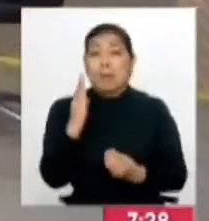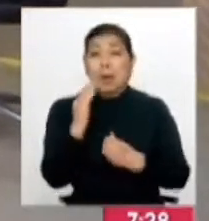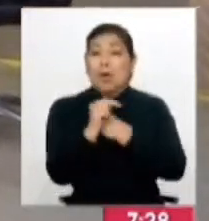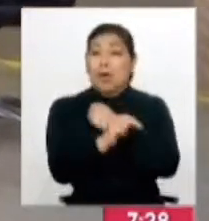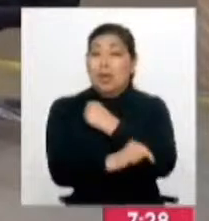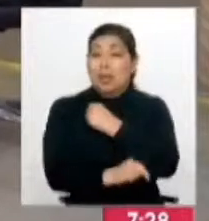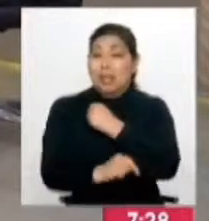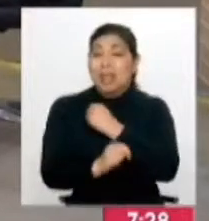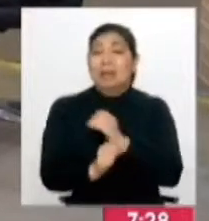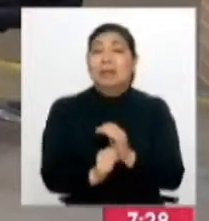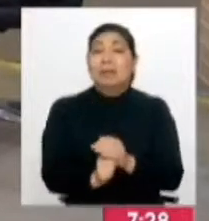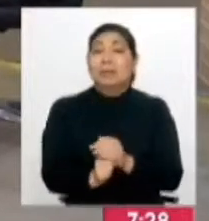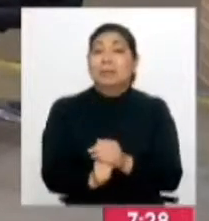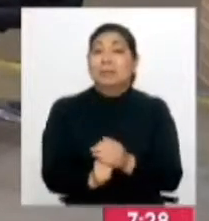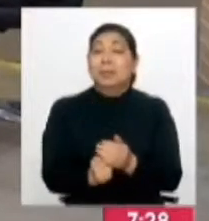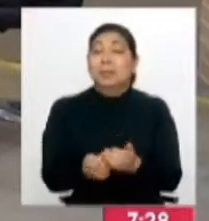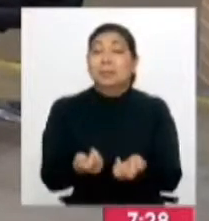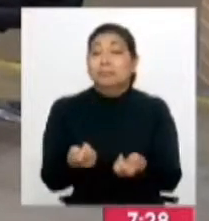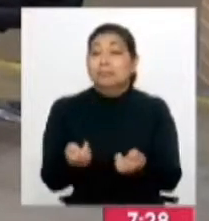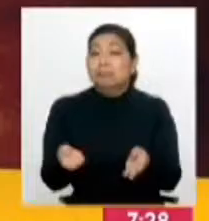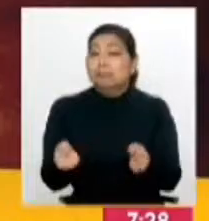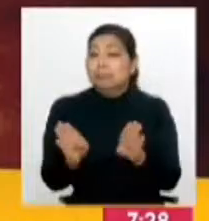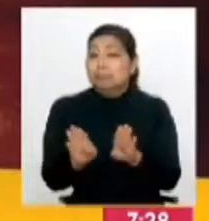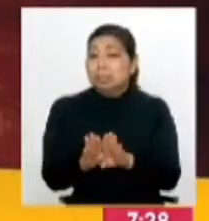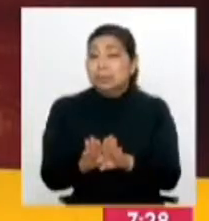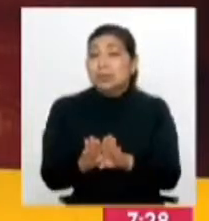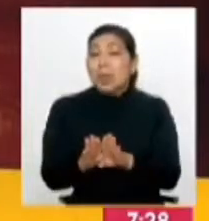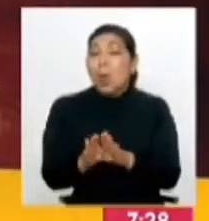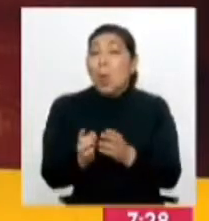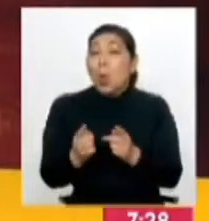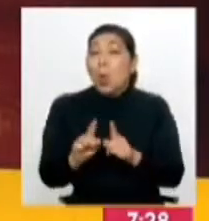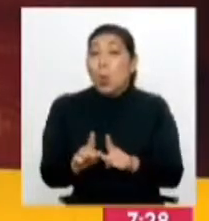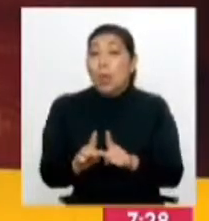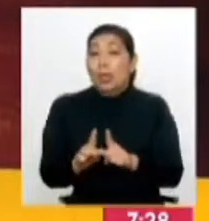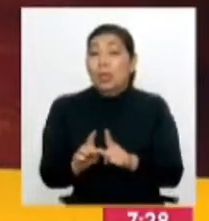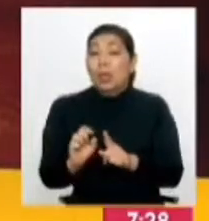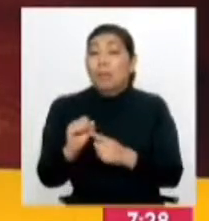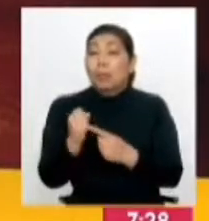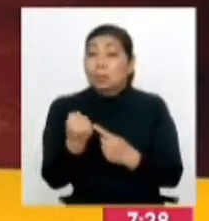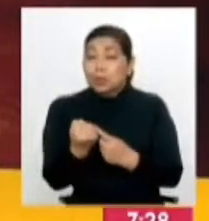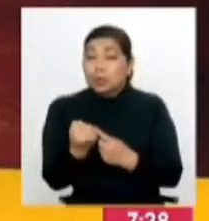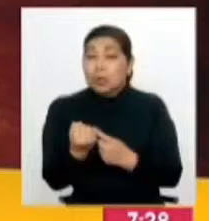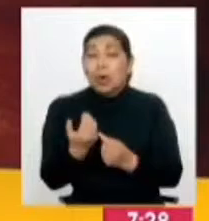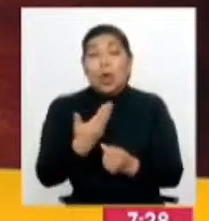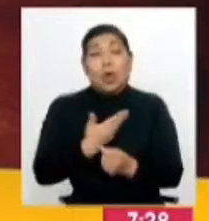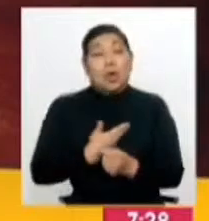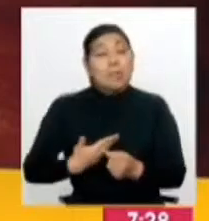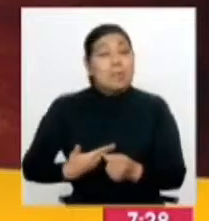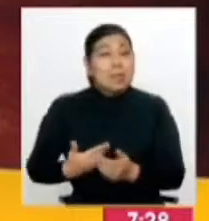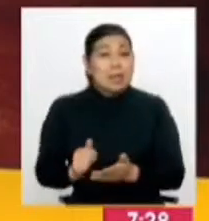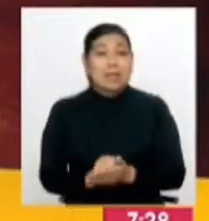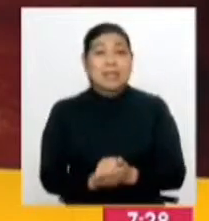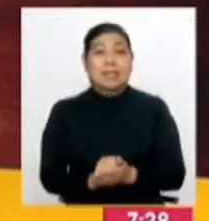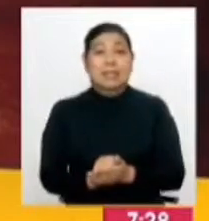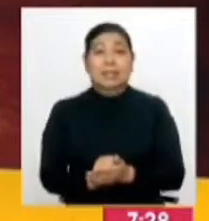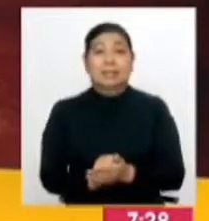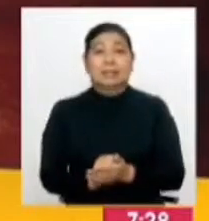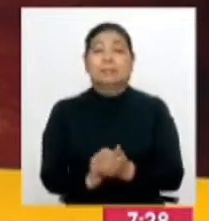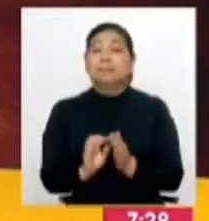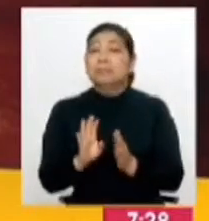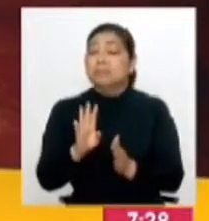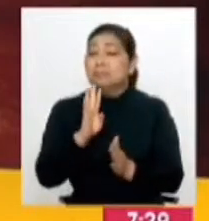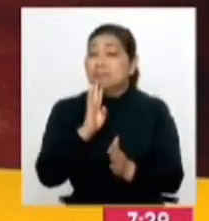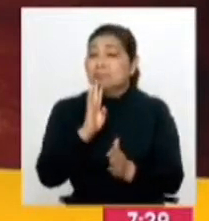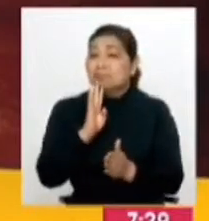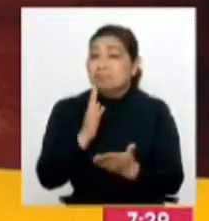de la Nación termina cerrando el círculo cuando de programas sociales o decisiones del gobierno se